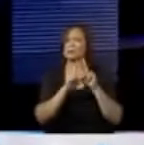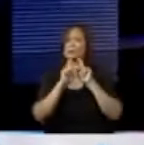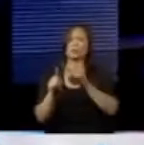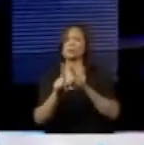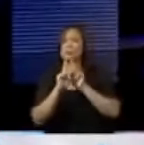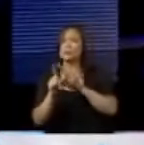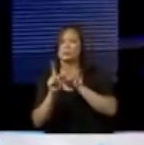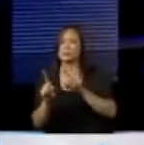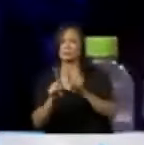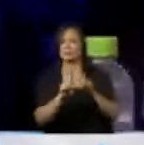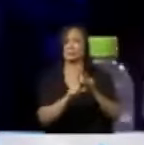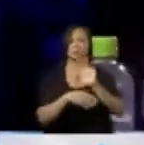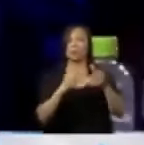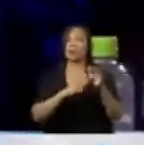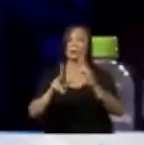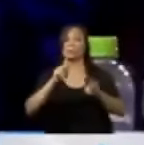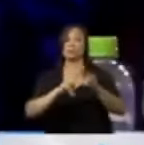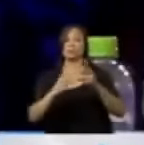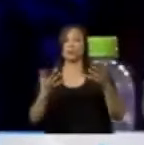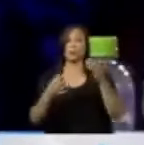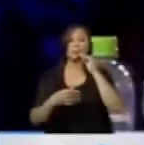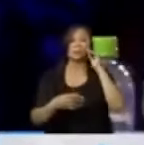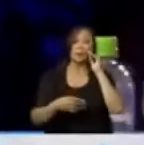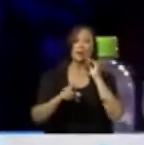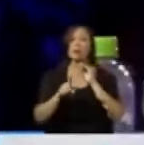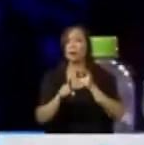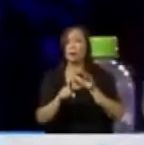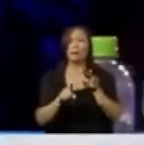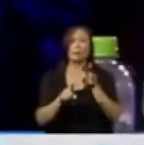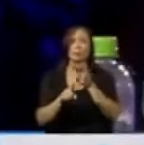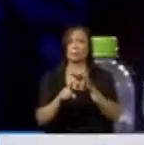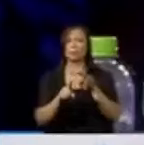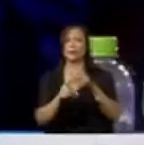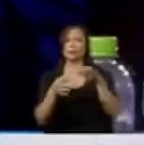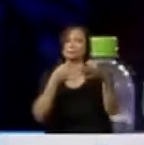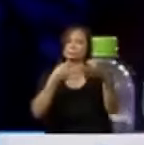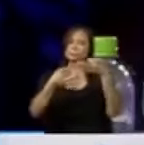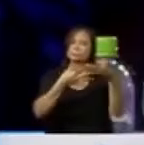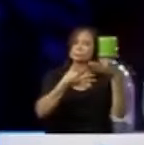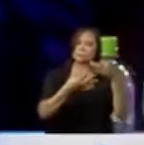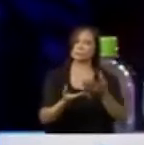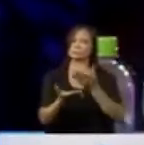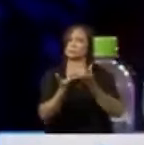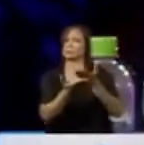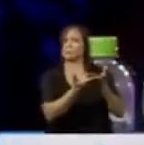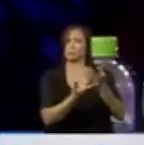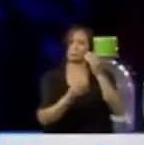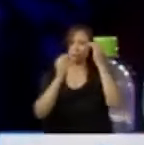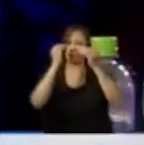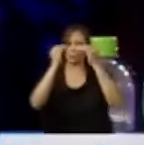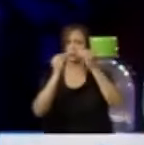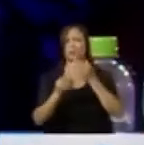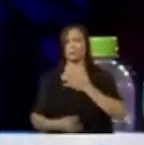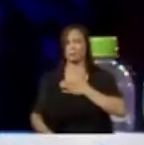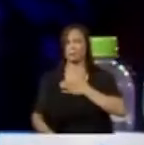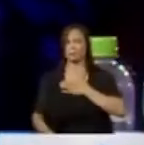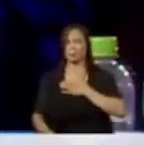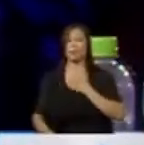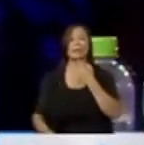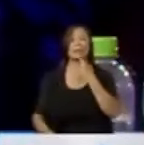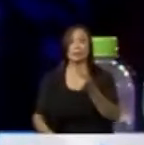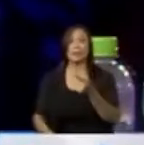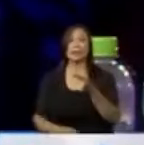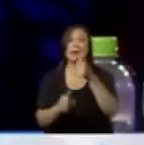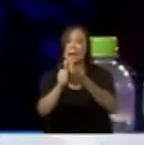sus respuestas, y que todas las personas que estén en casa puedan tener el detalle de sus propuestas y de sus opiniones esta noche. Les